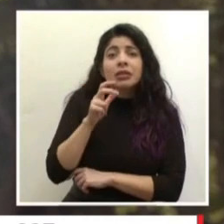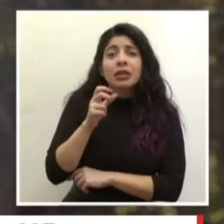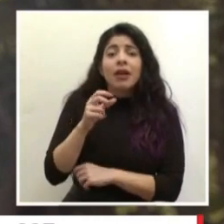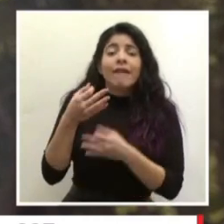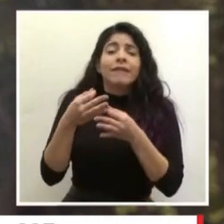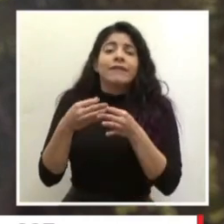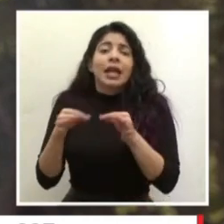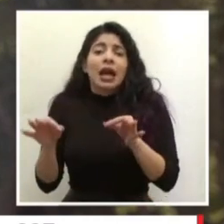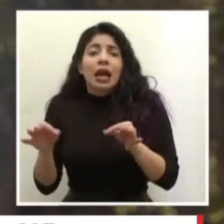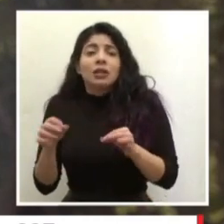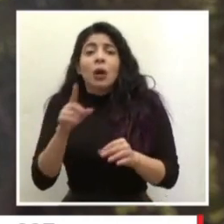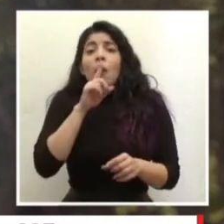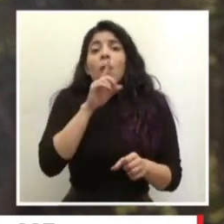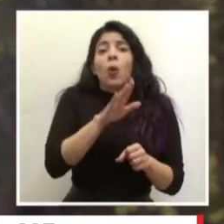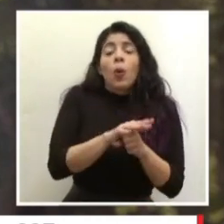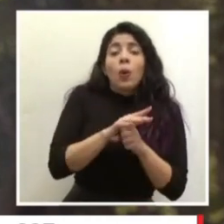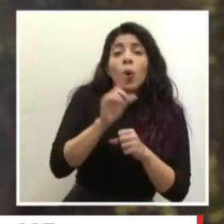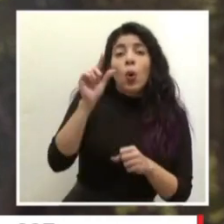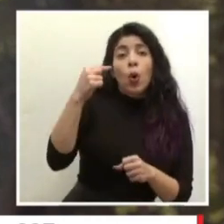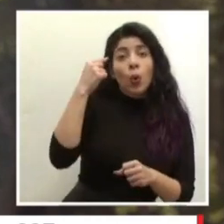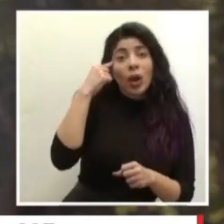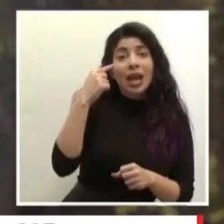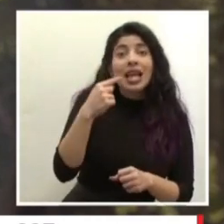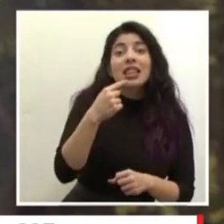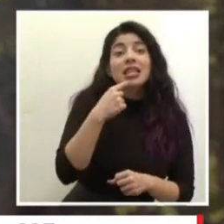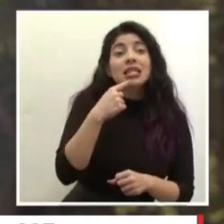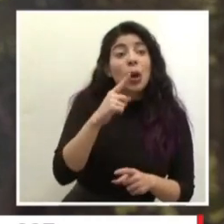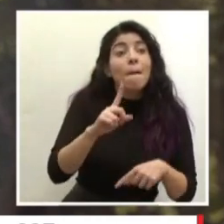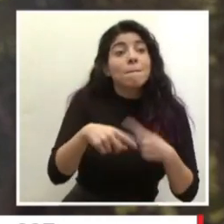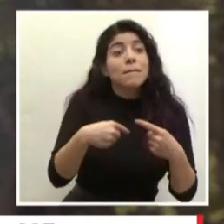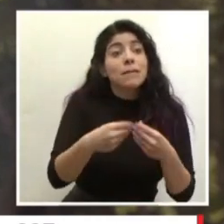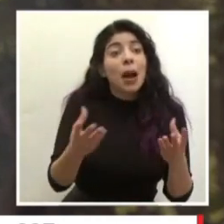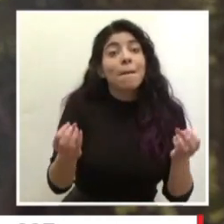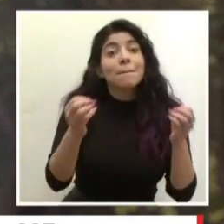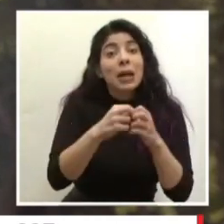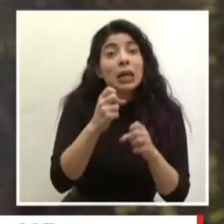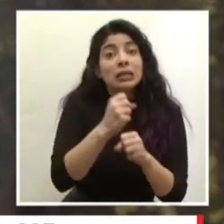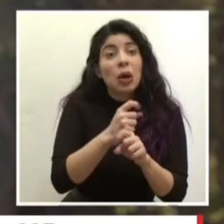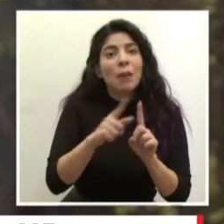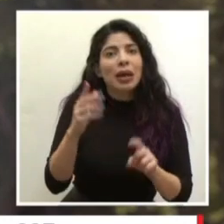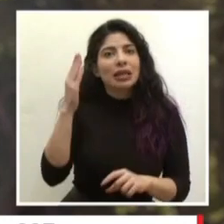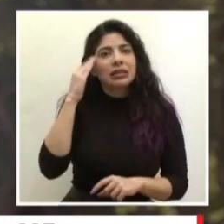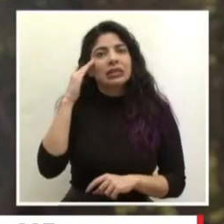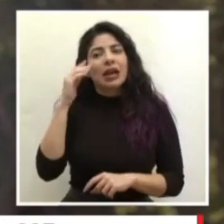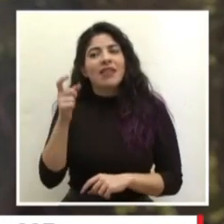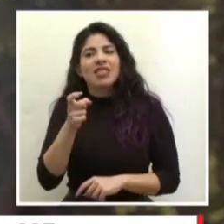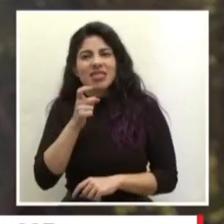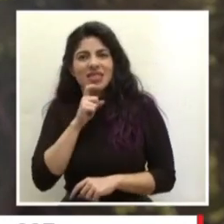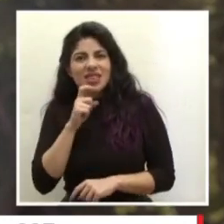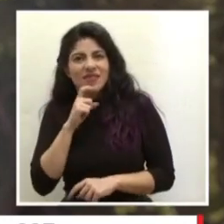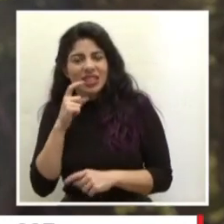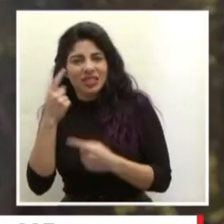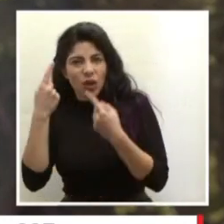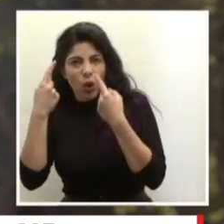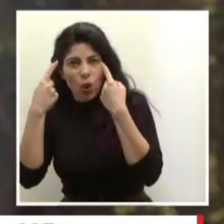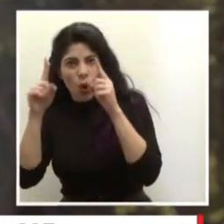expresiones o promesas de los gobiernos donde nos dicen que va a haber más trabajo, pero sabiendo que es muy difícil de